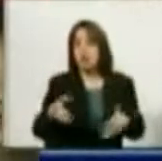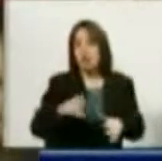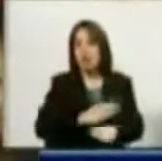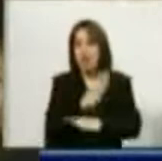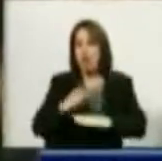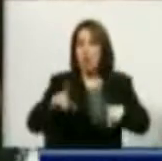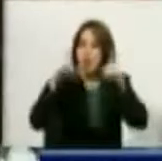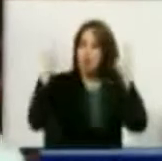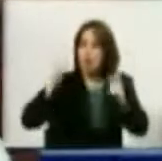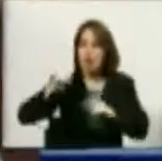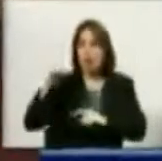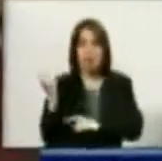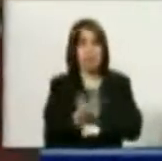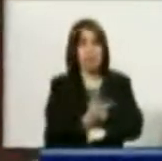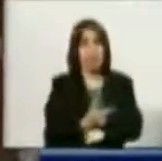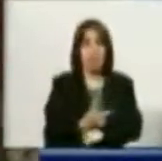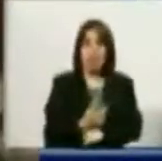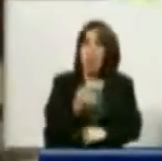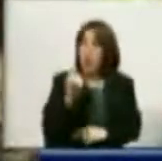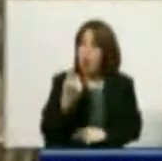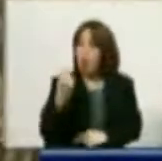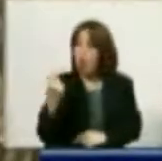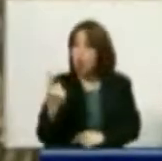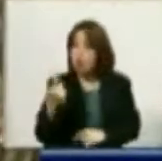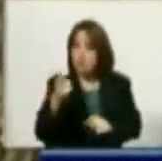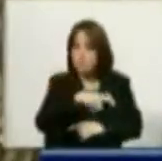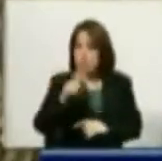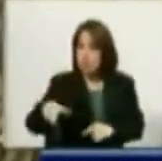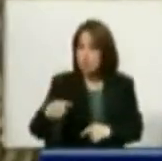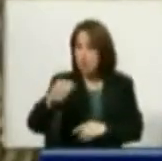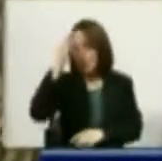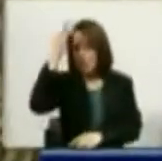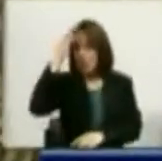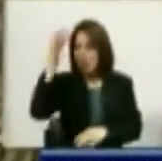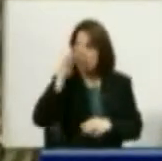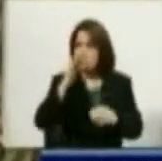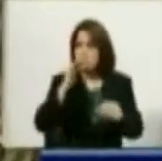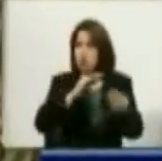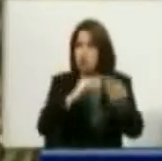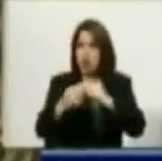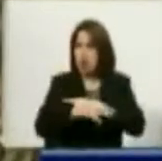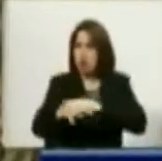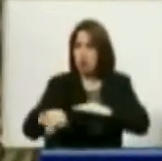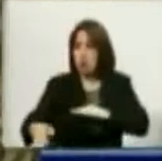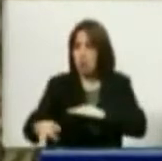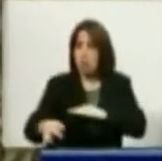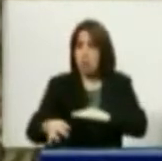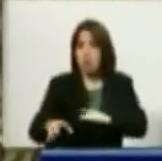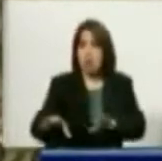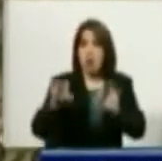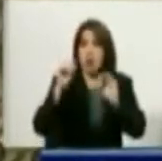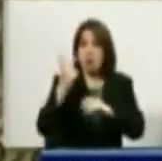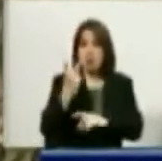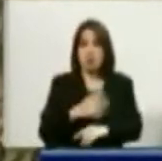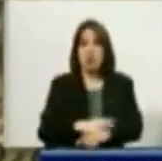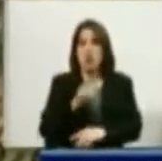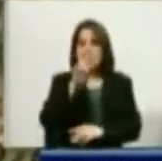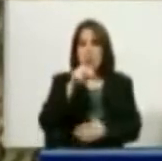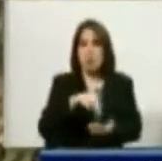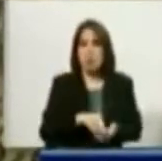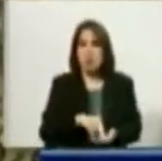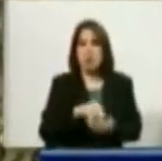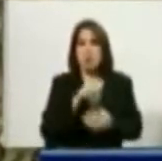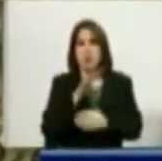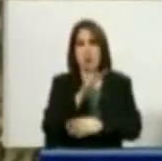once para la revolución en Venezuela se van a elegir elegir dos mil cuatrocientos